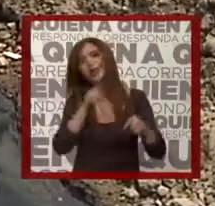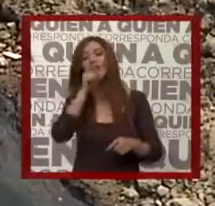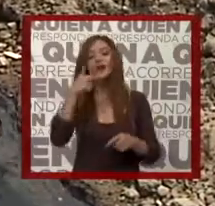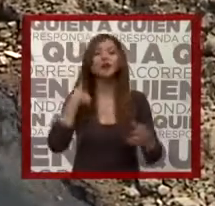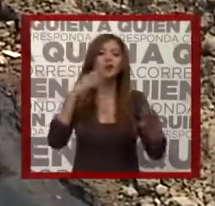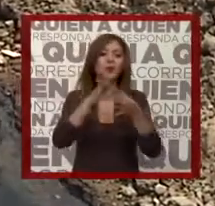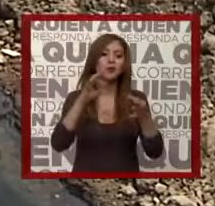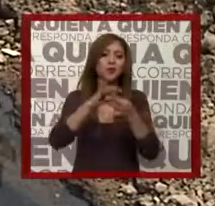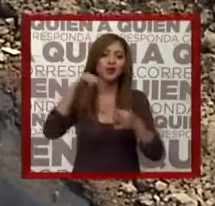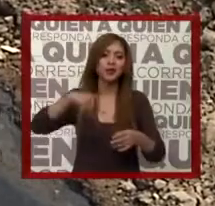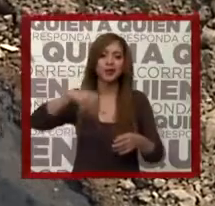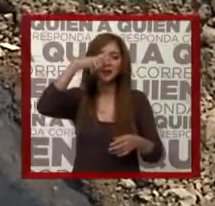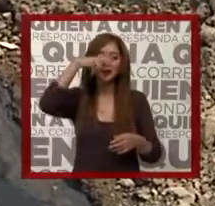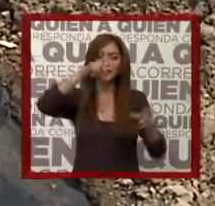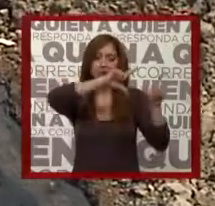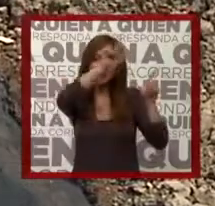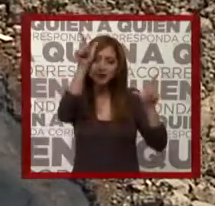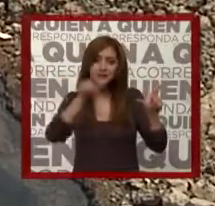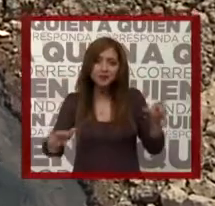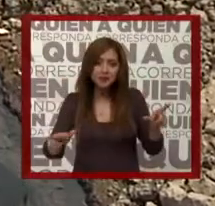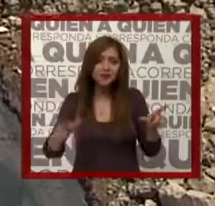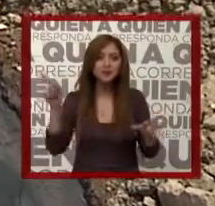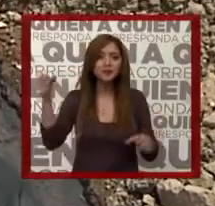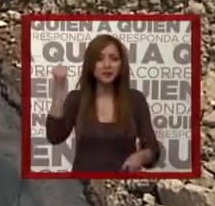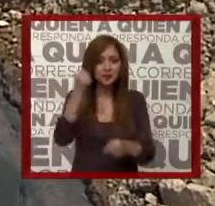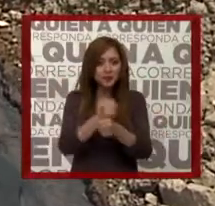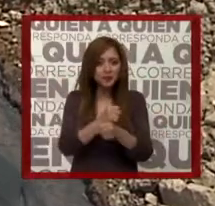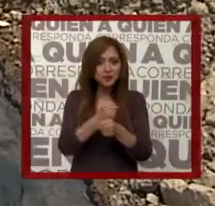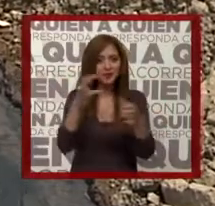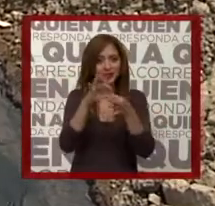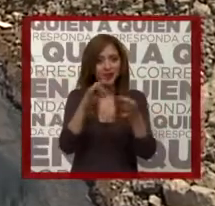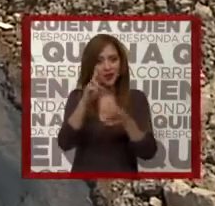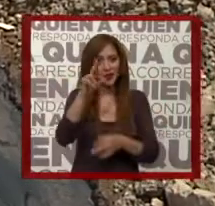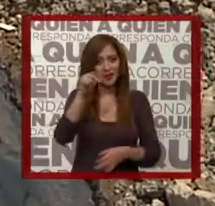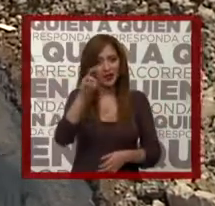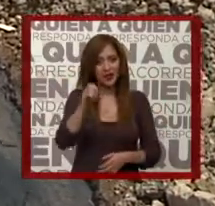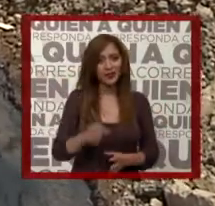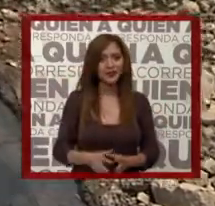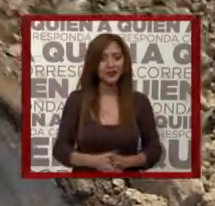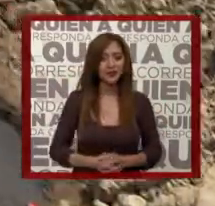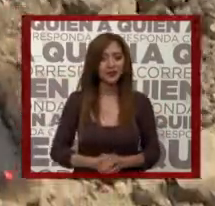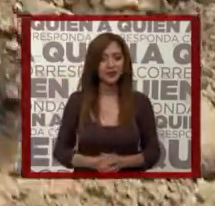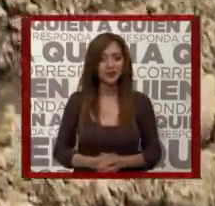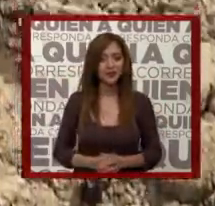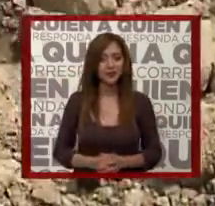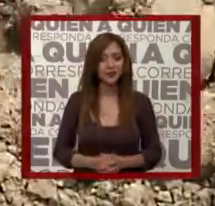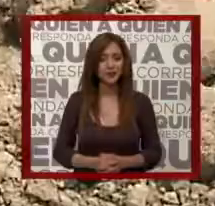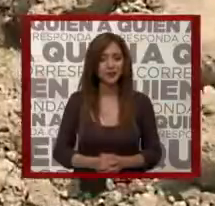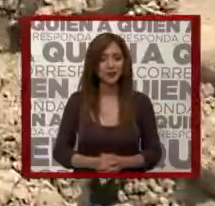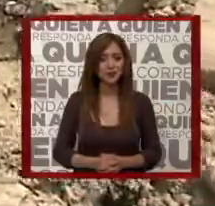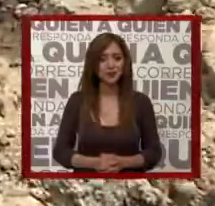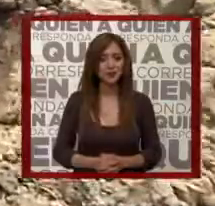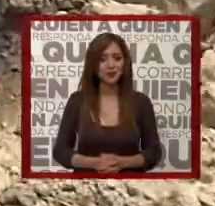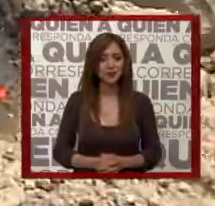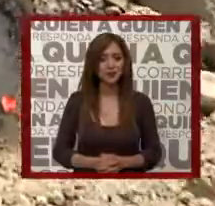Twitter iba a seguir reportando desde cualquier punto de la República Mexicana, para quien corresponda, el urbanismo.